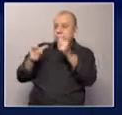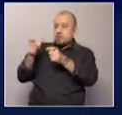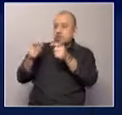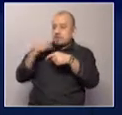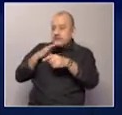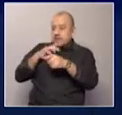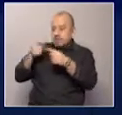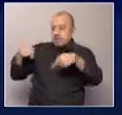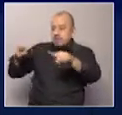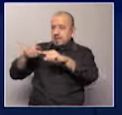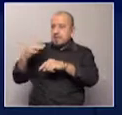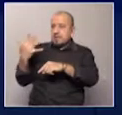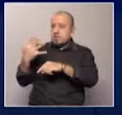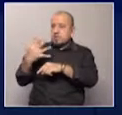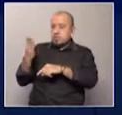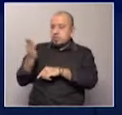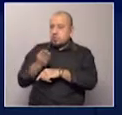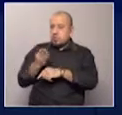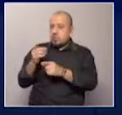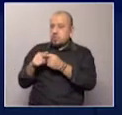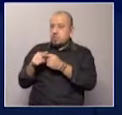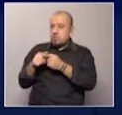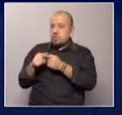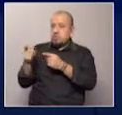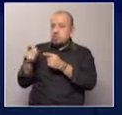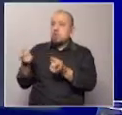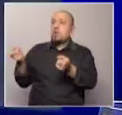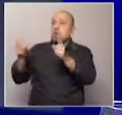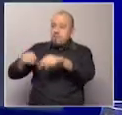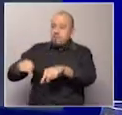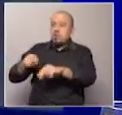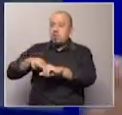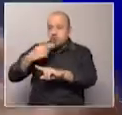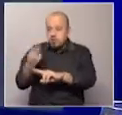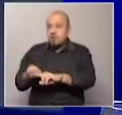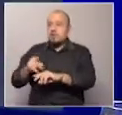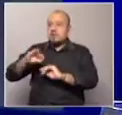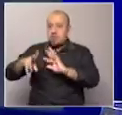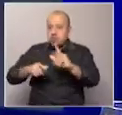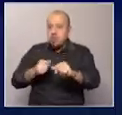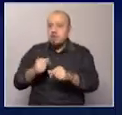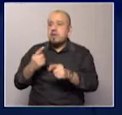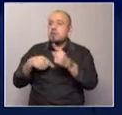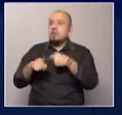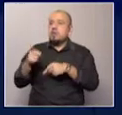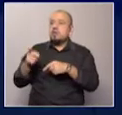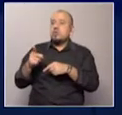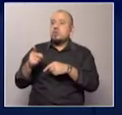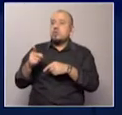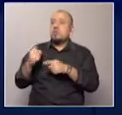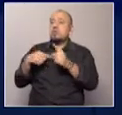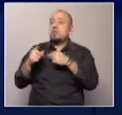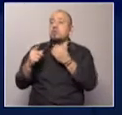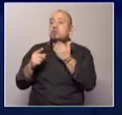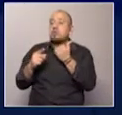acá el 55% han reducido son reincidentes o cometieron delitos antes las portadas son reincidentes ahora lo que no